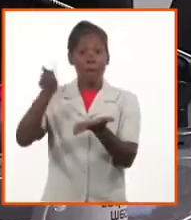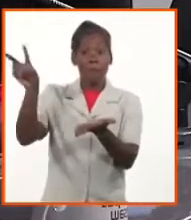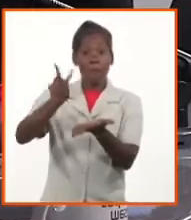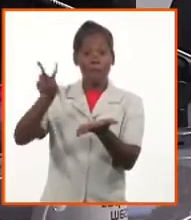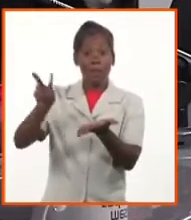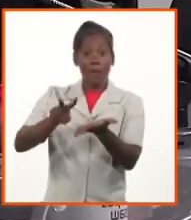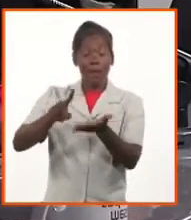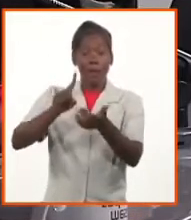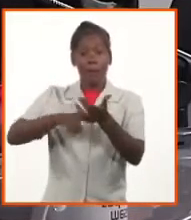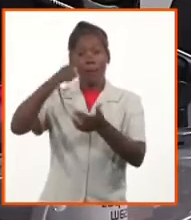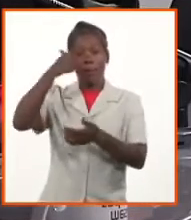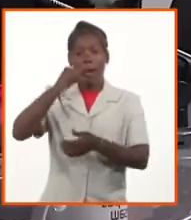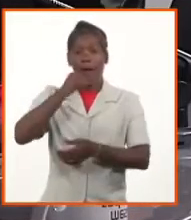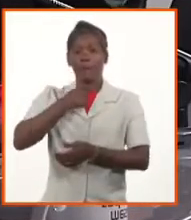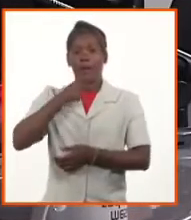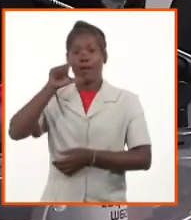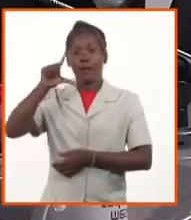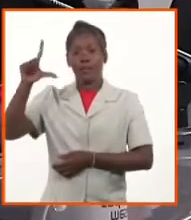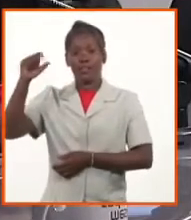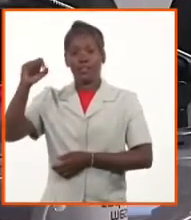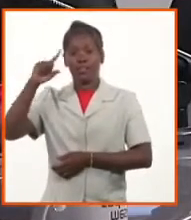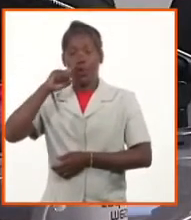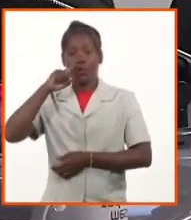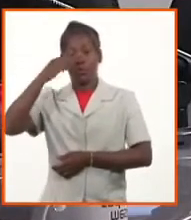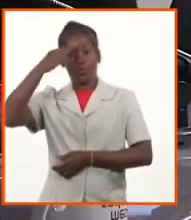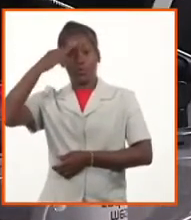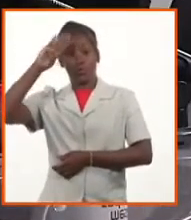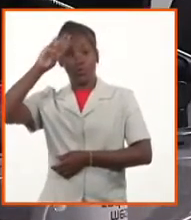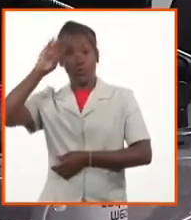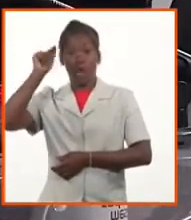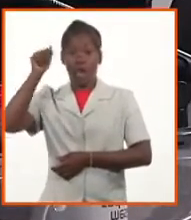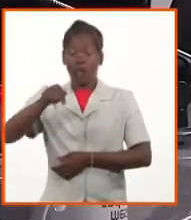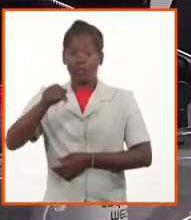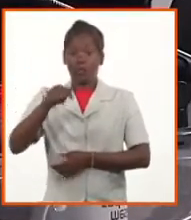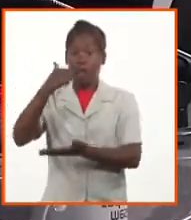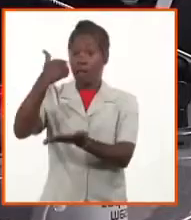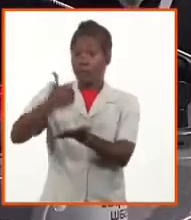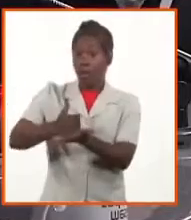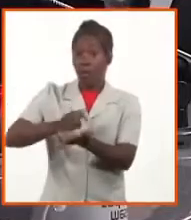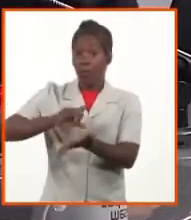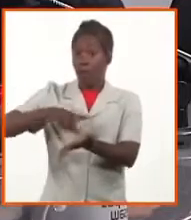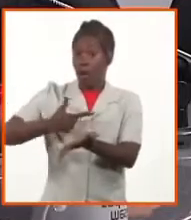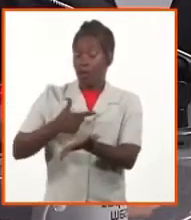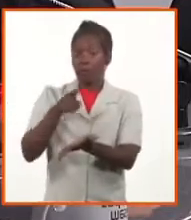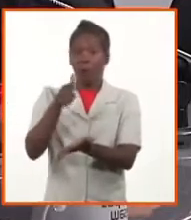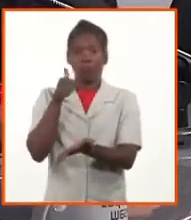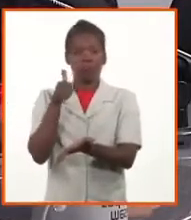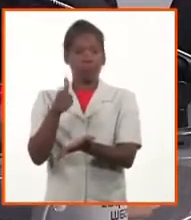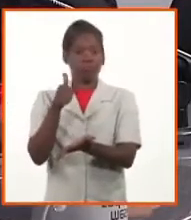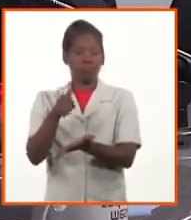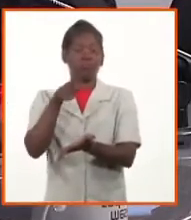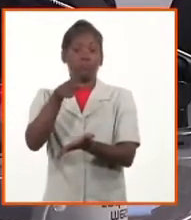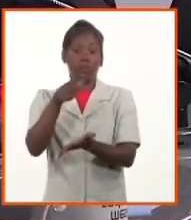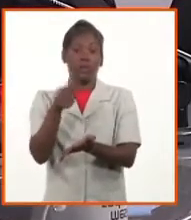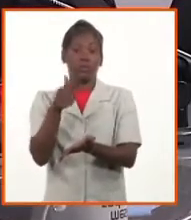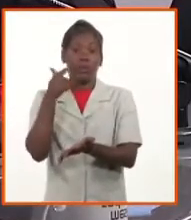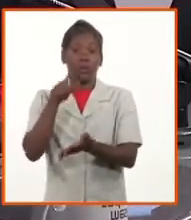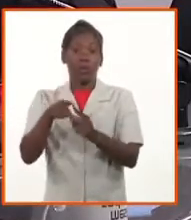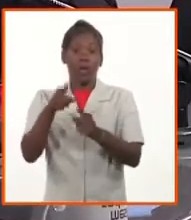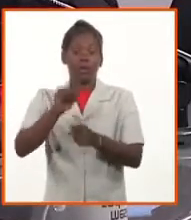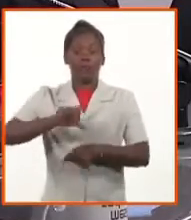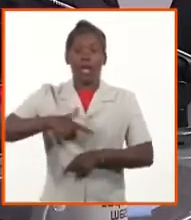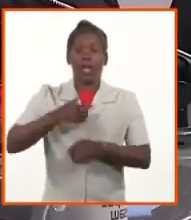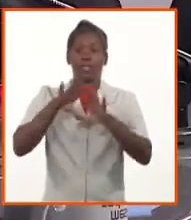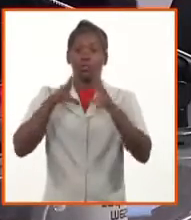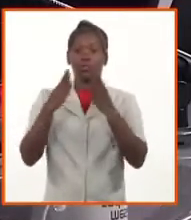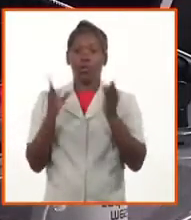tradición cultural extraordinario donde se hizo uno de los eventos más grandes de la historia de Cuba en el ámbito de la plástica. Así mismo,